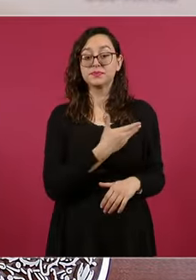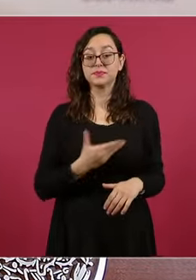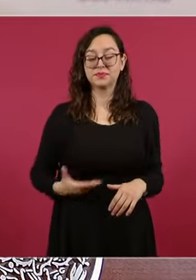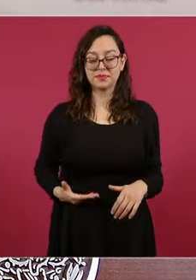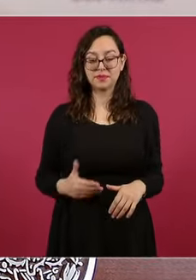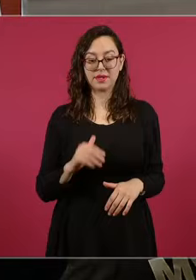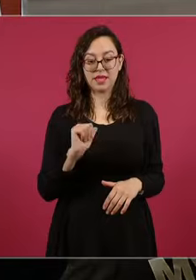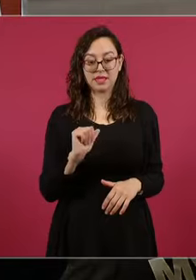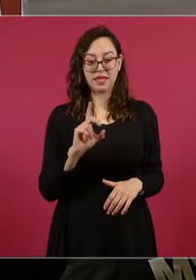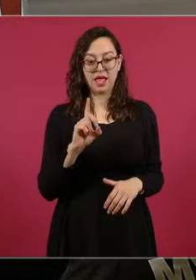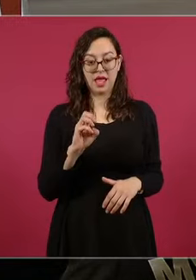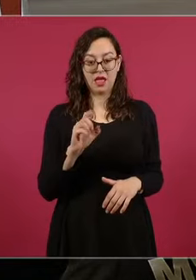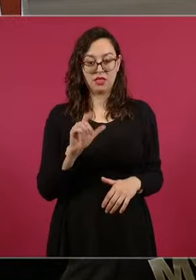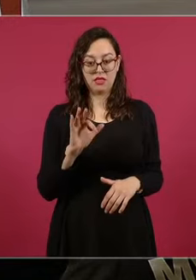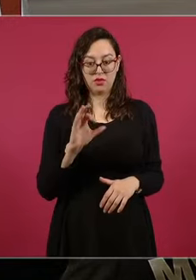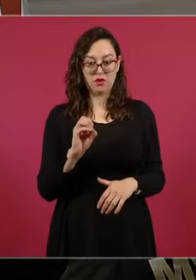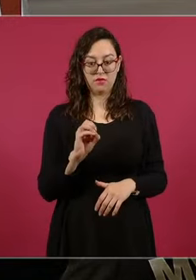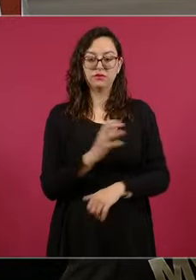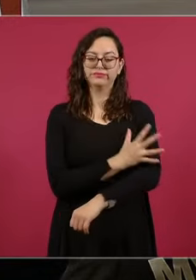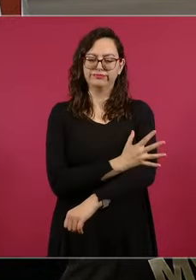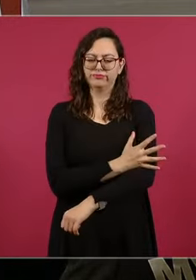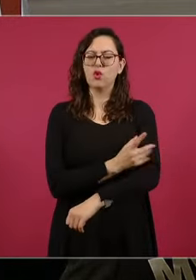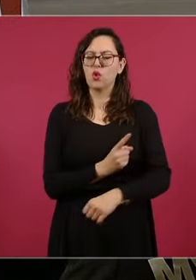presidente honesto,